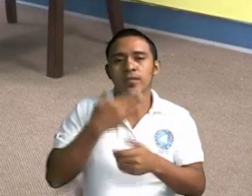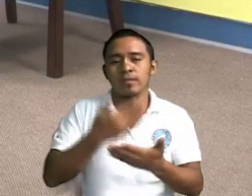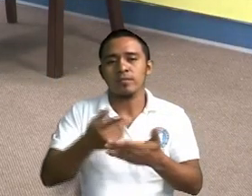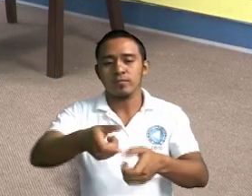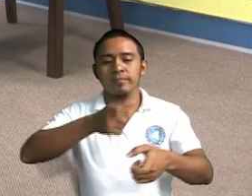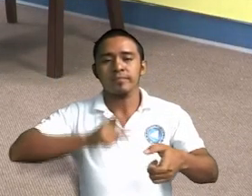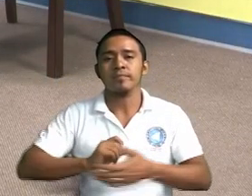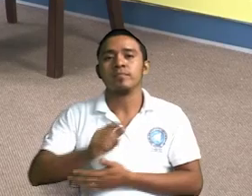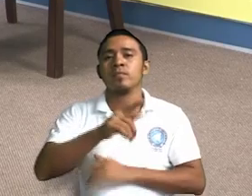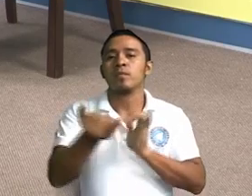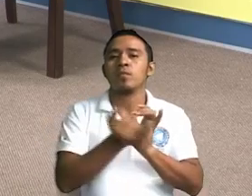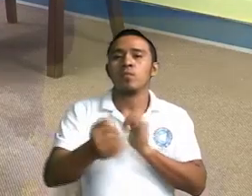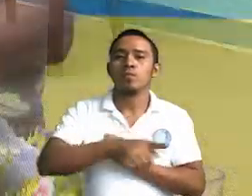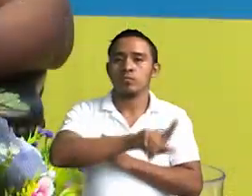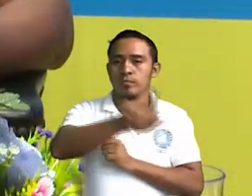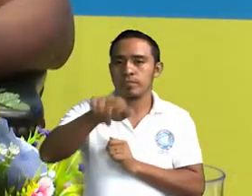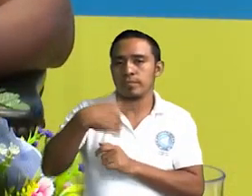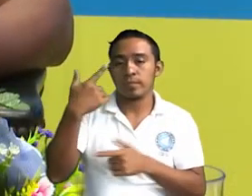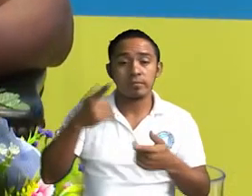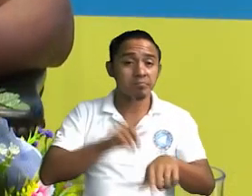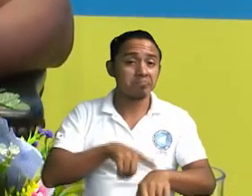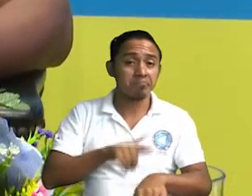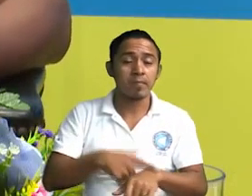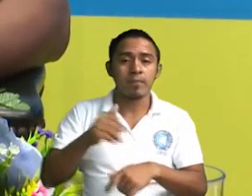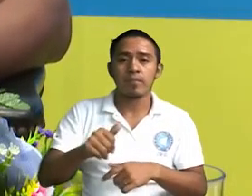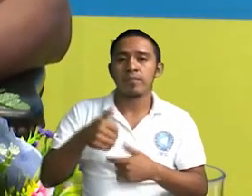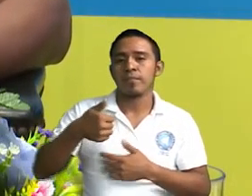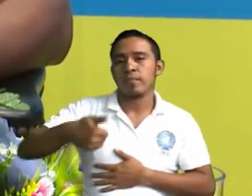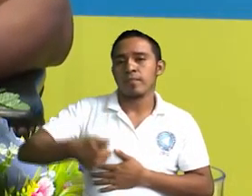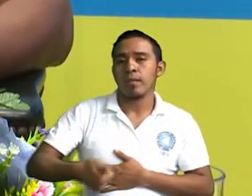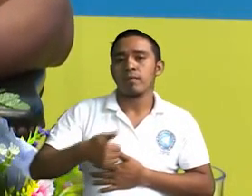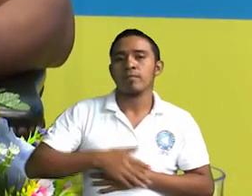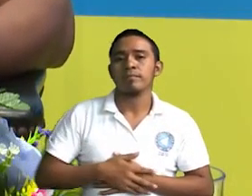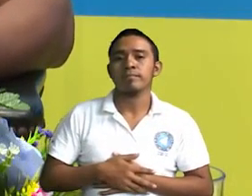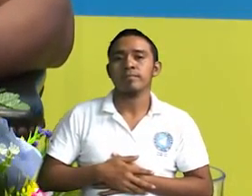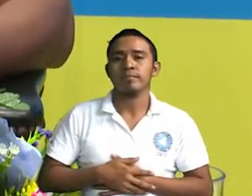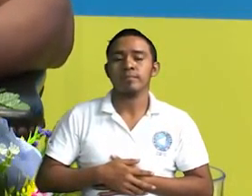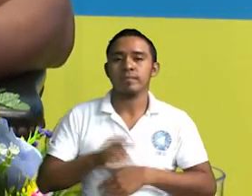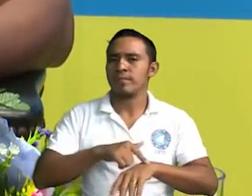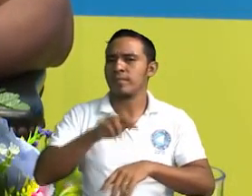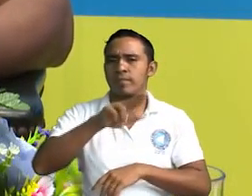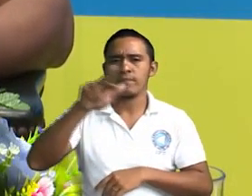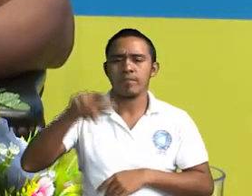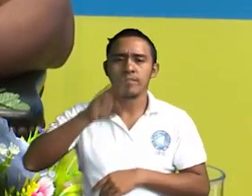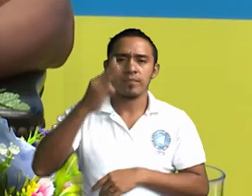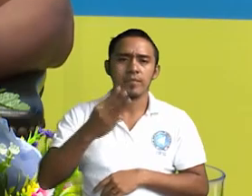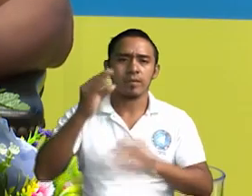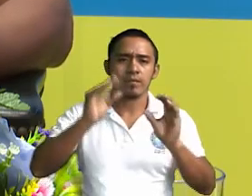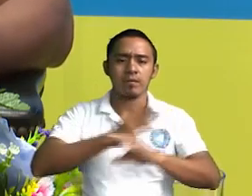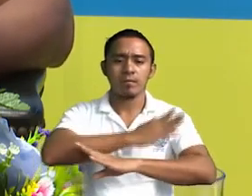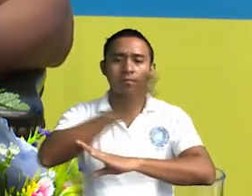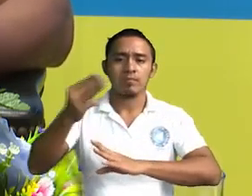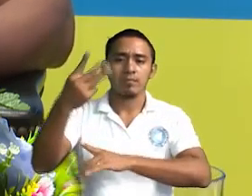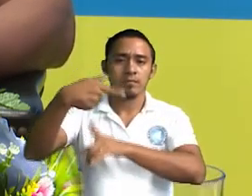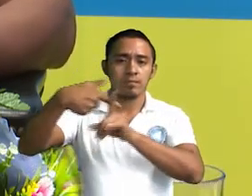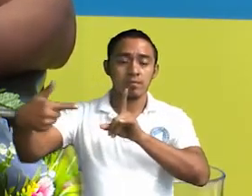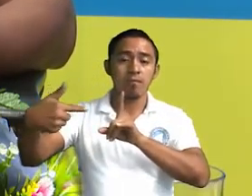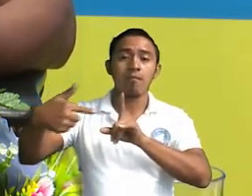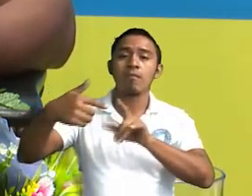agradecemos también a los televidentes por su valioso tiempo le esperamos el día de mañana a esta misma hora 3 de la tarde a tres y media